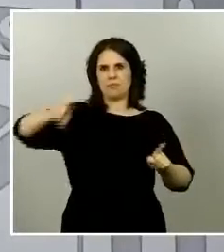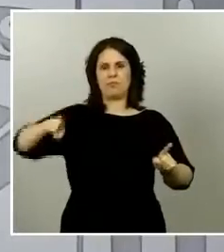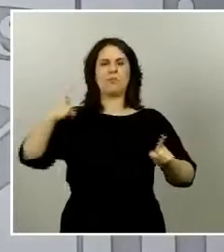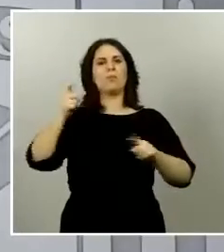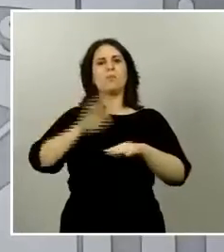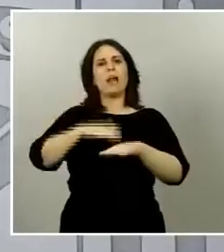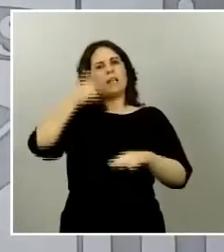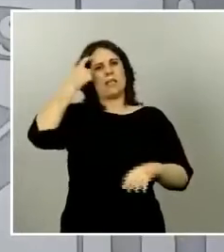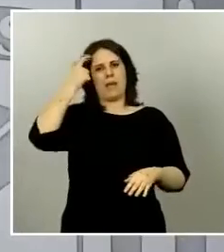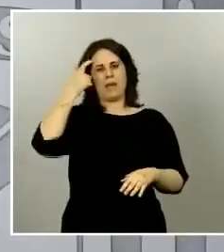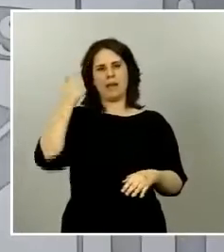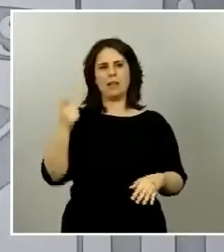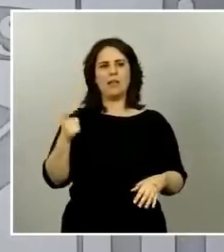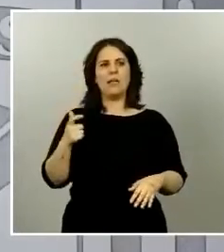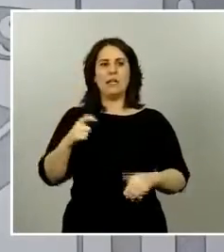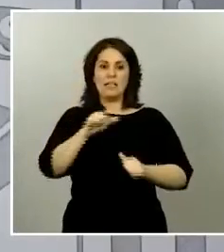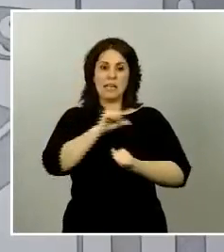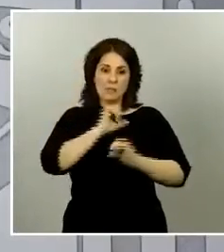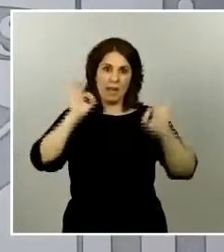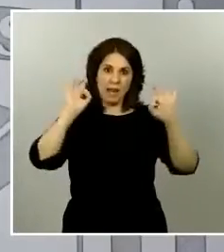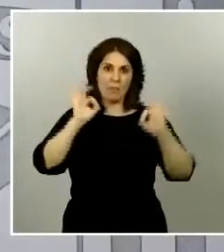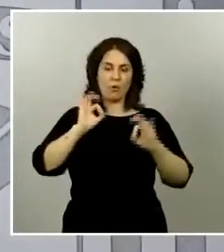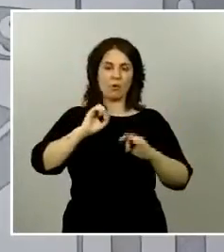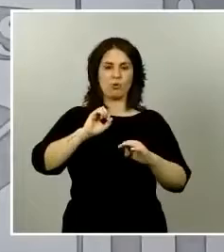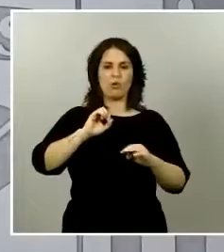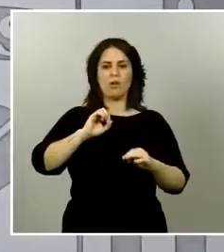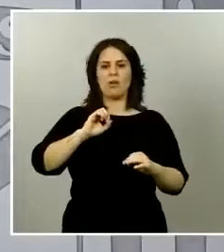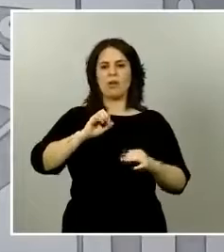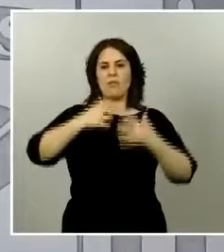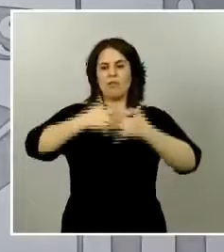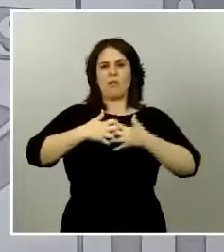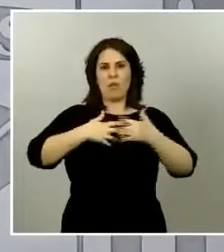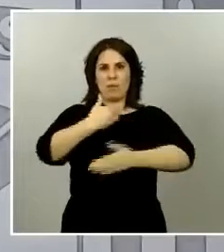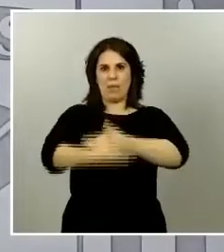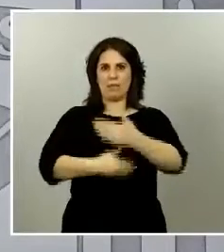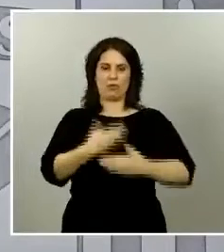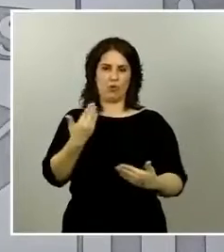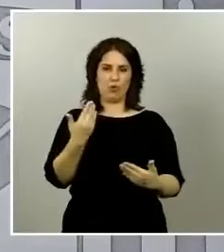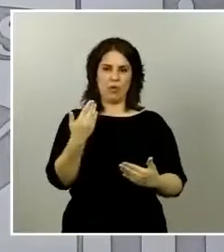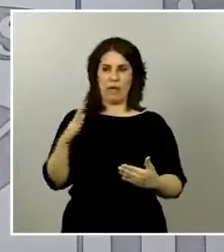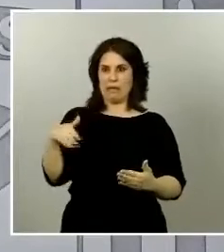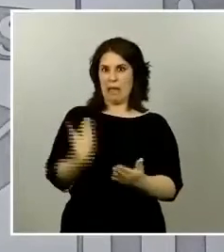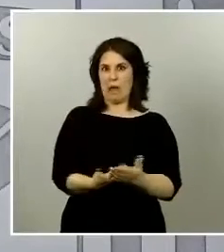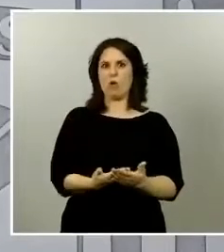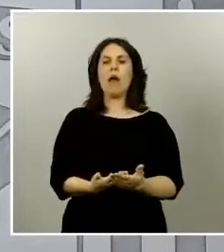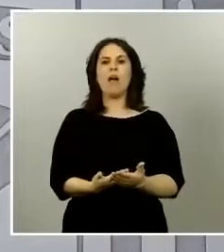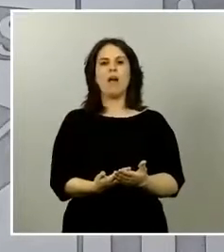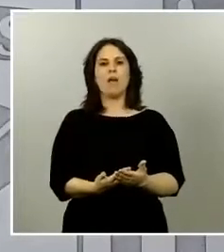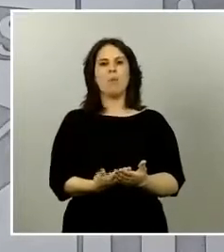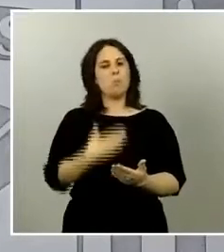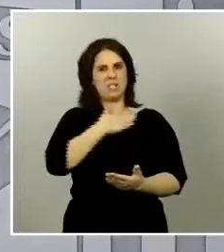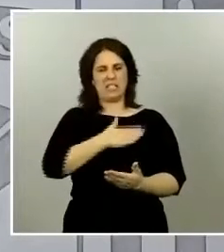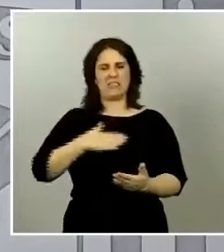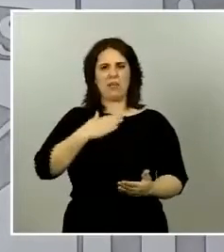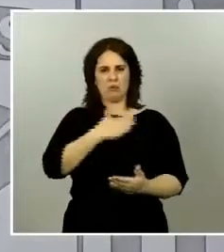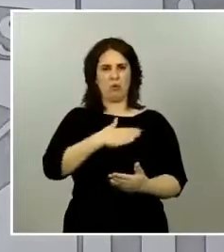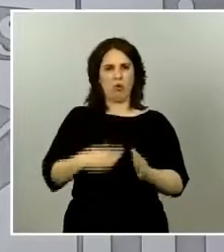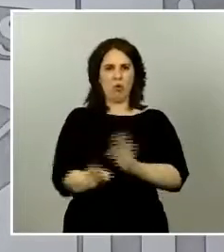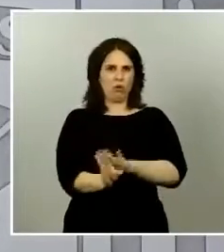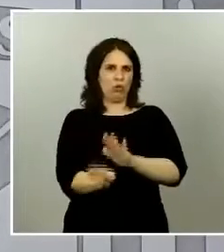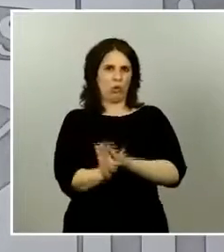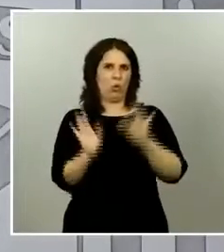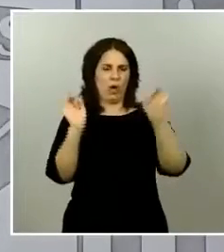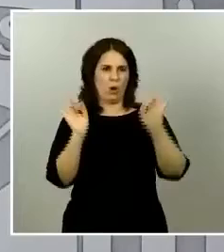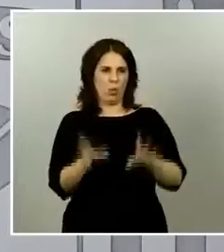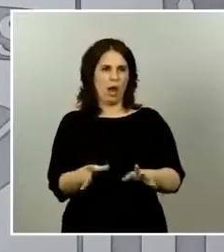país, sobre qué instrumentos vamos a concurrir, y esperamos que la acogida y el funcionamiento del mercado de deuda, como